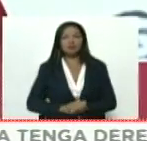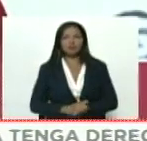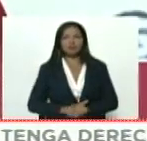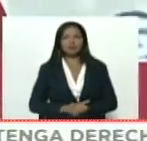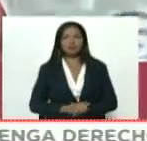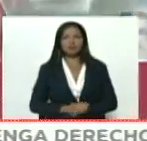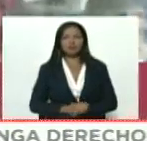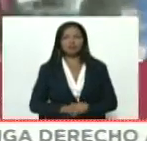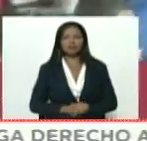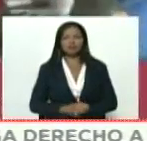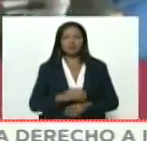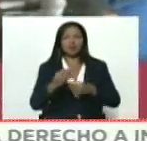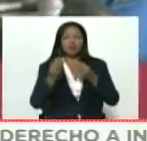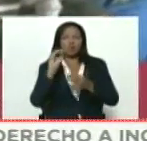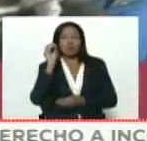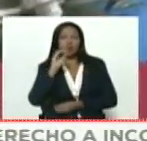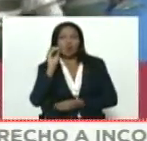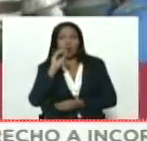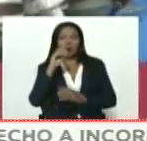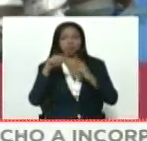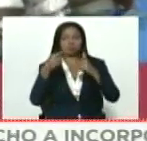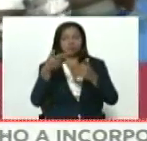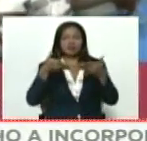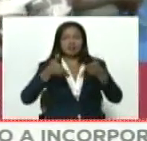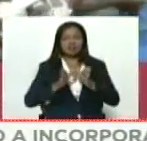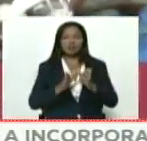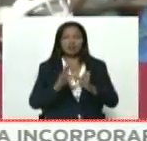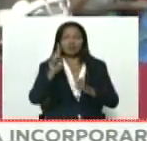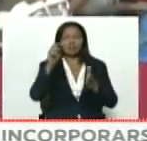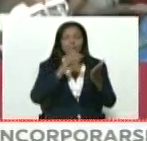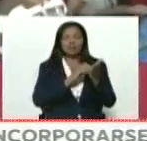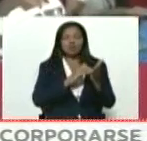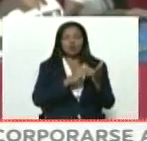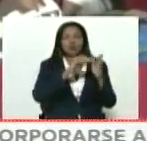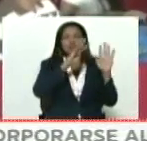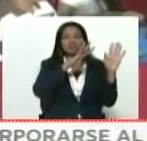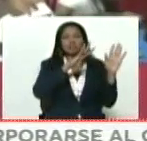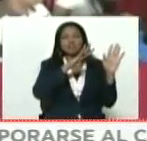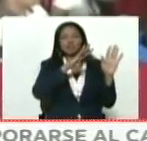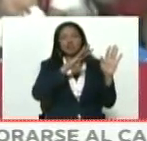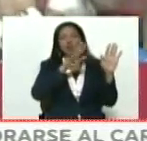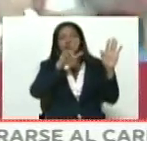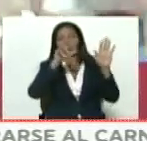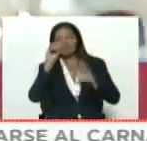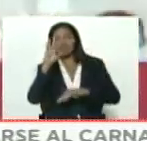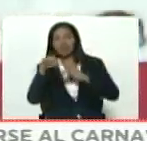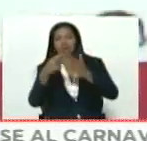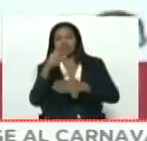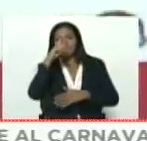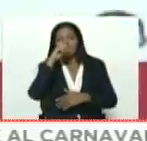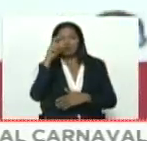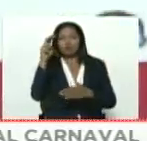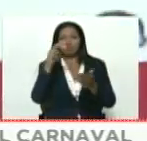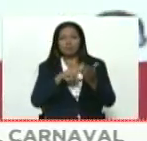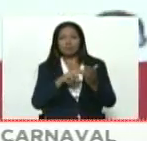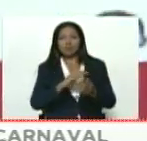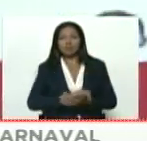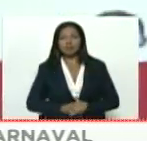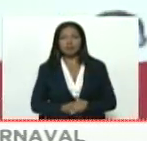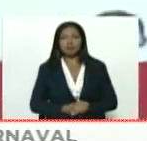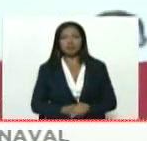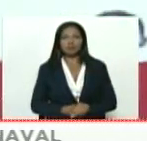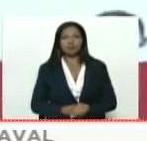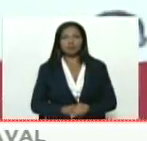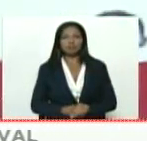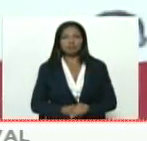o millennial, los que nacieron de 1980 al año 2000. Aquí hay alguno de ellos que haya nacido entre el 80